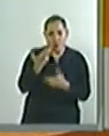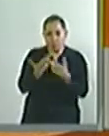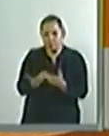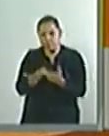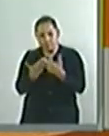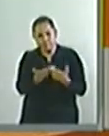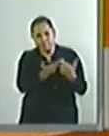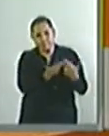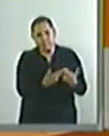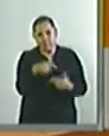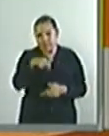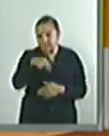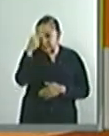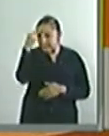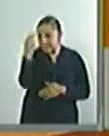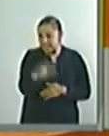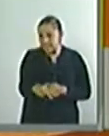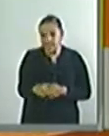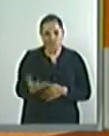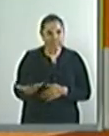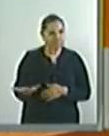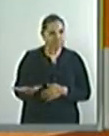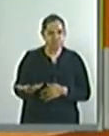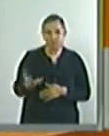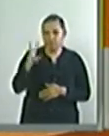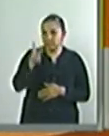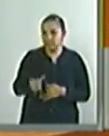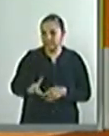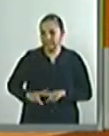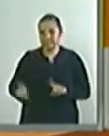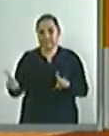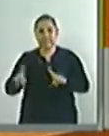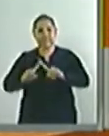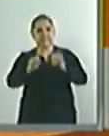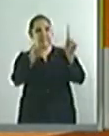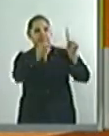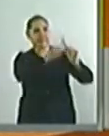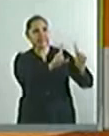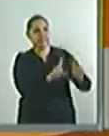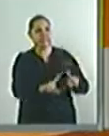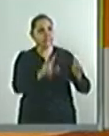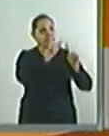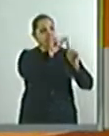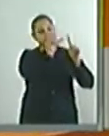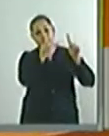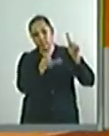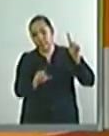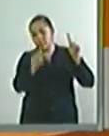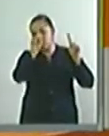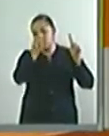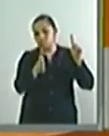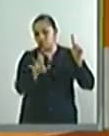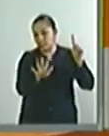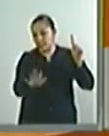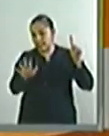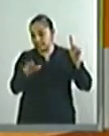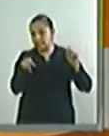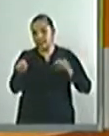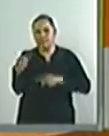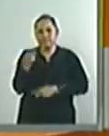es altamente contrastante mientras que la región del sureste recibe alrededor del